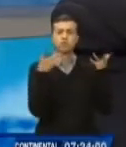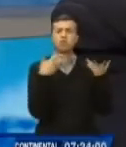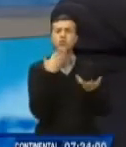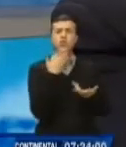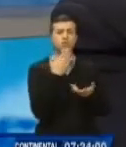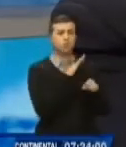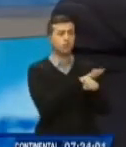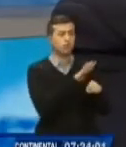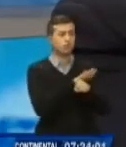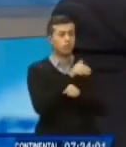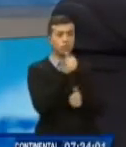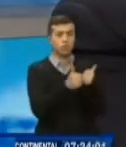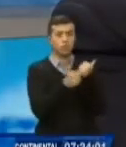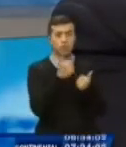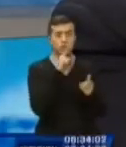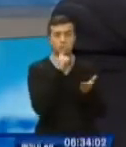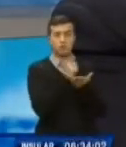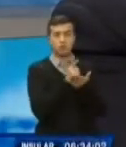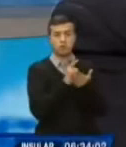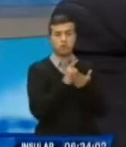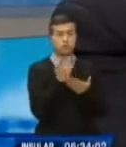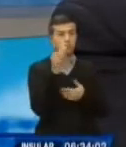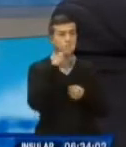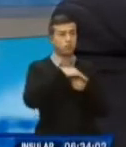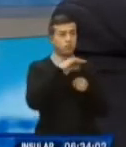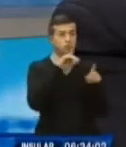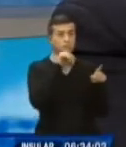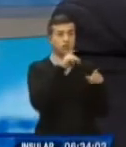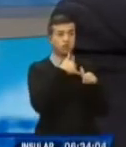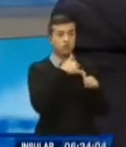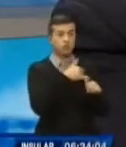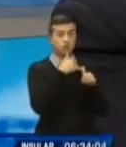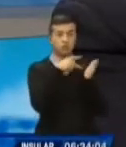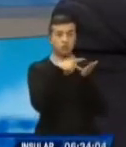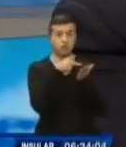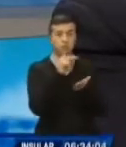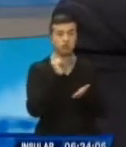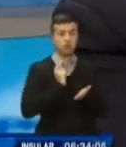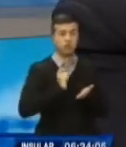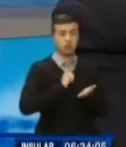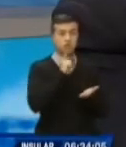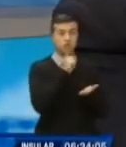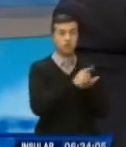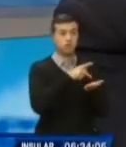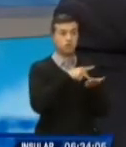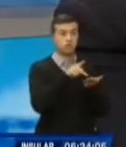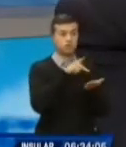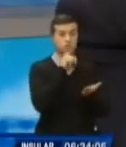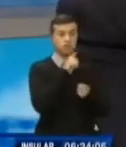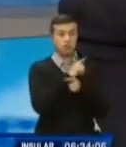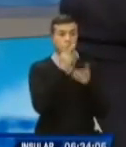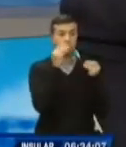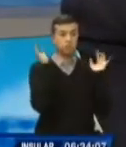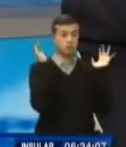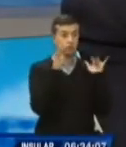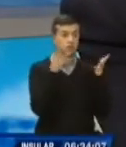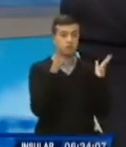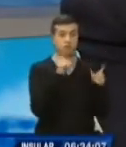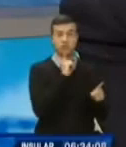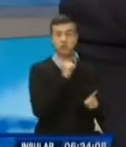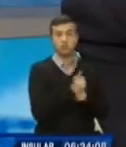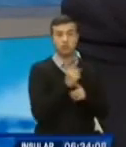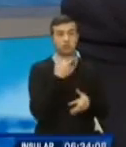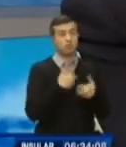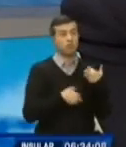de convocatoria van a ser porque si solamente pueden votar aquellos clubes que están al día en el pago con los jugadores uno no va a ver coro o dos base